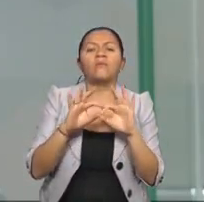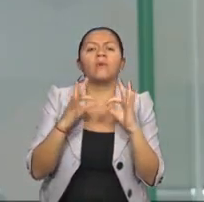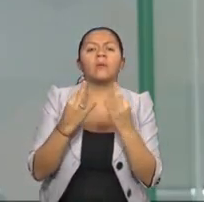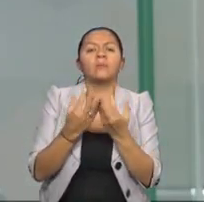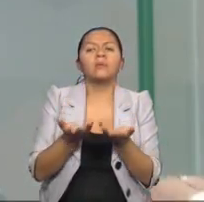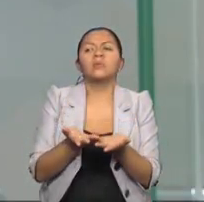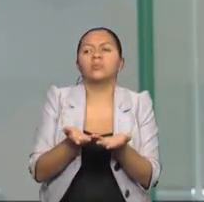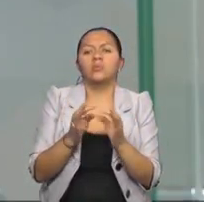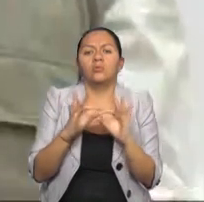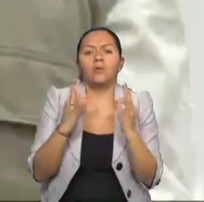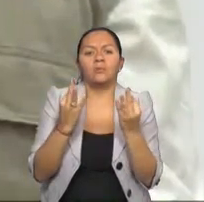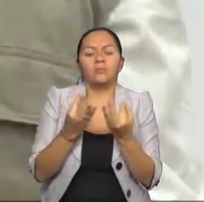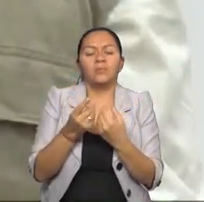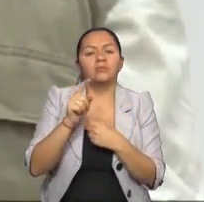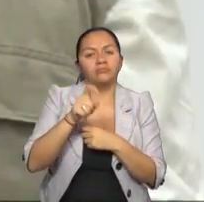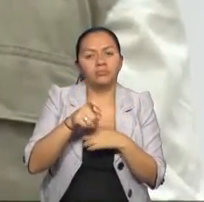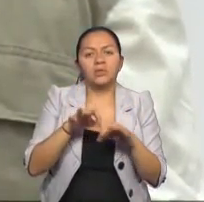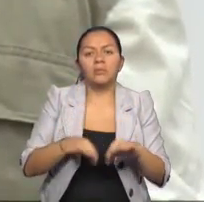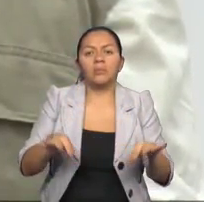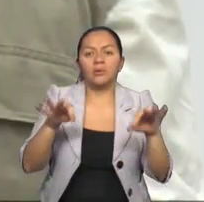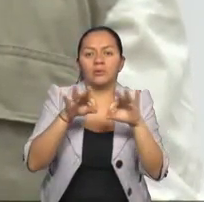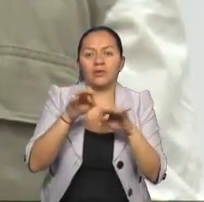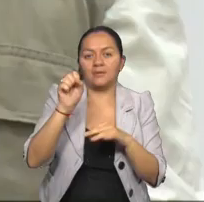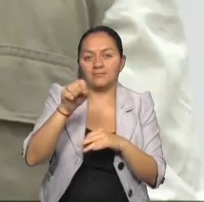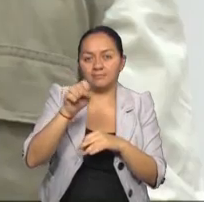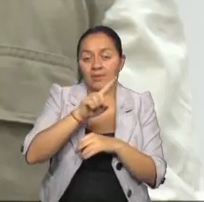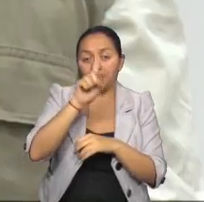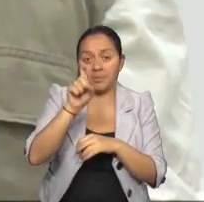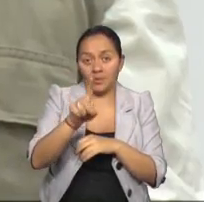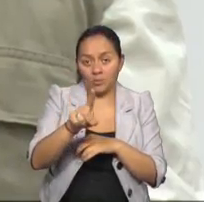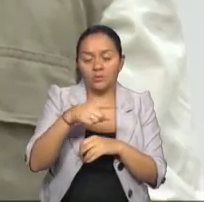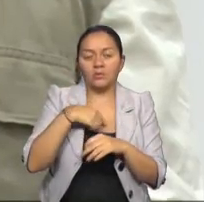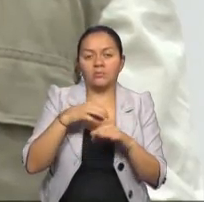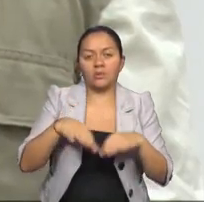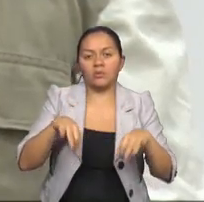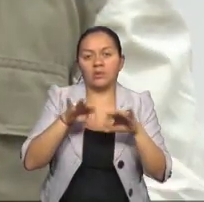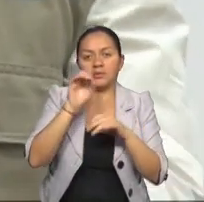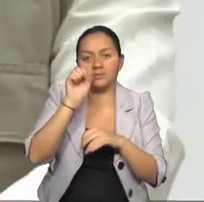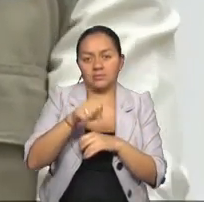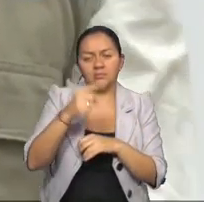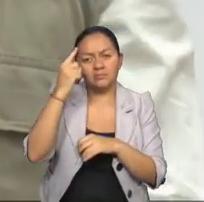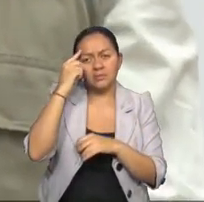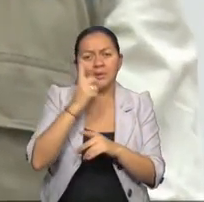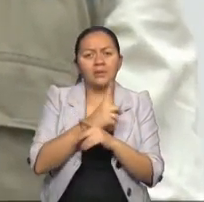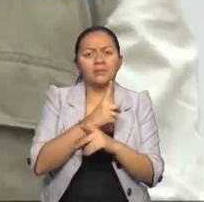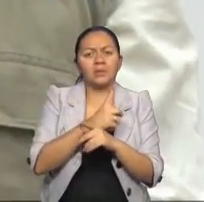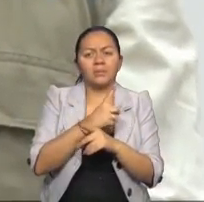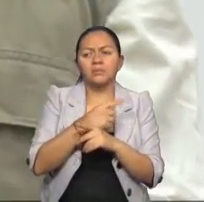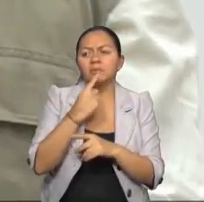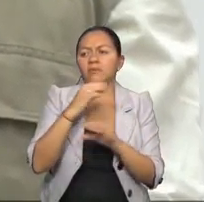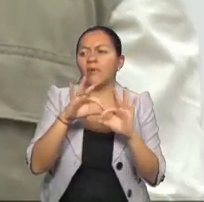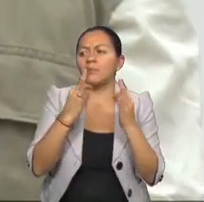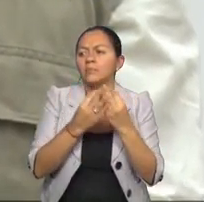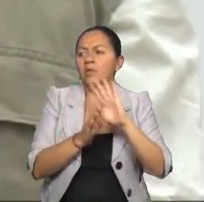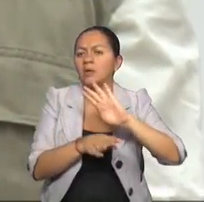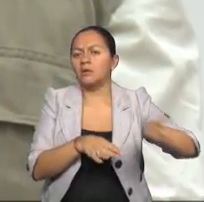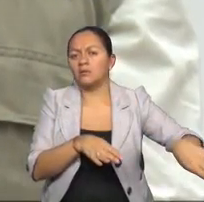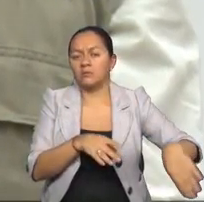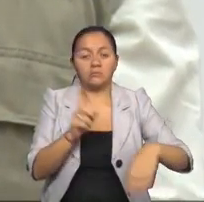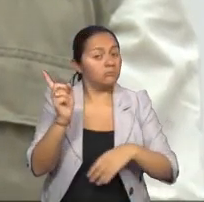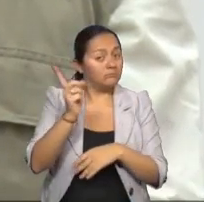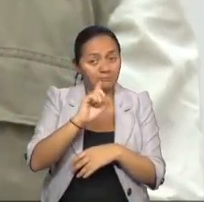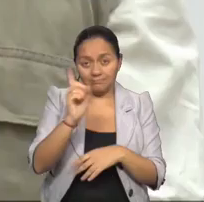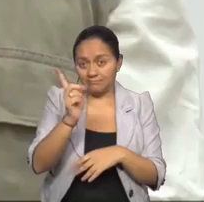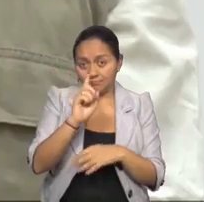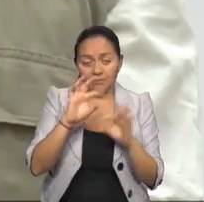es muy importante tu pregunta javier porque cuando trabajamos con discapacidad pareciera que olvidamos eso no las familias donde están